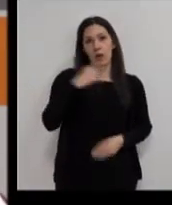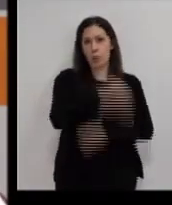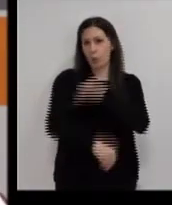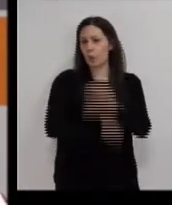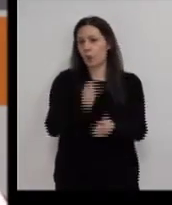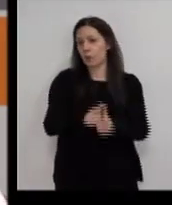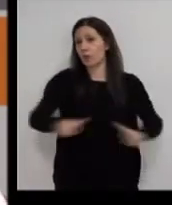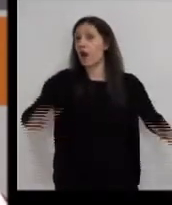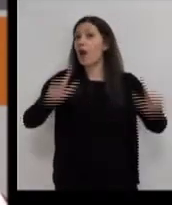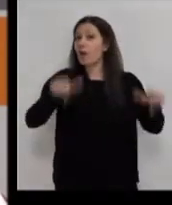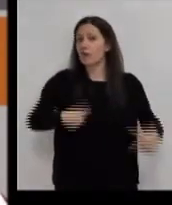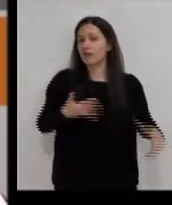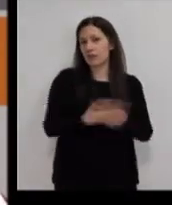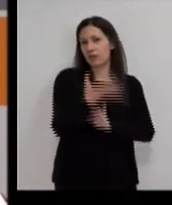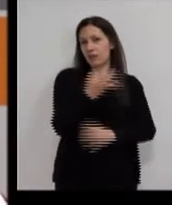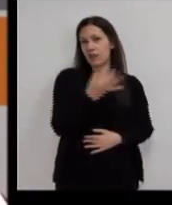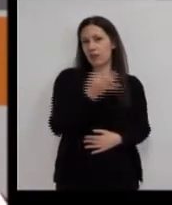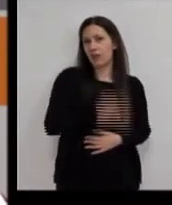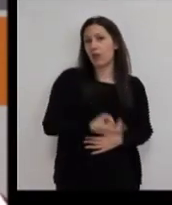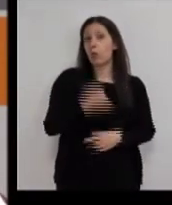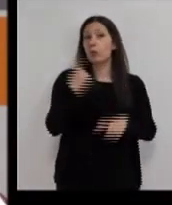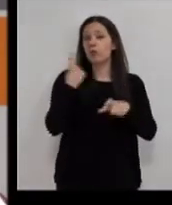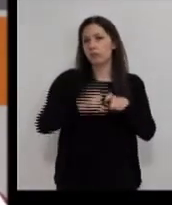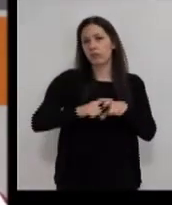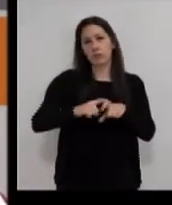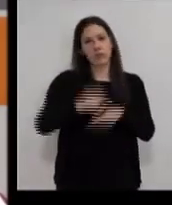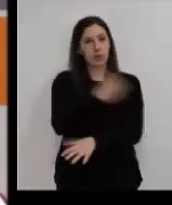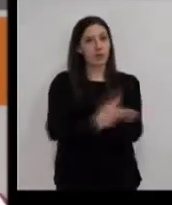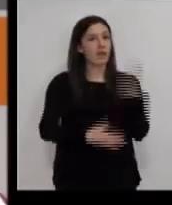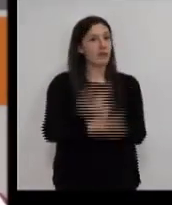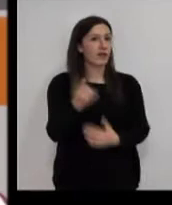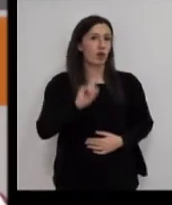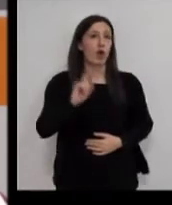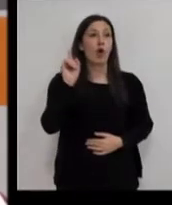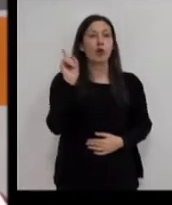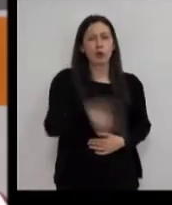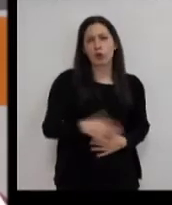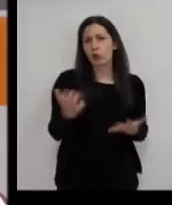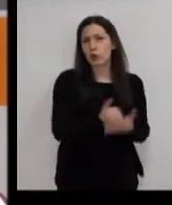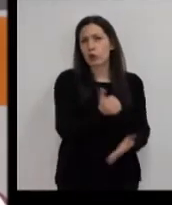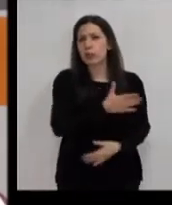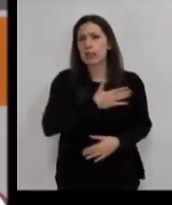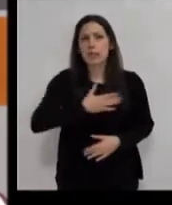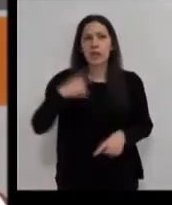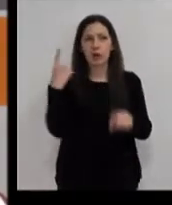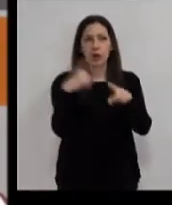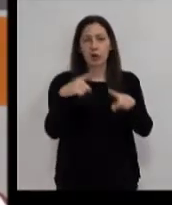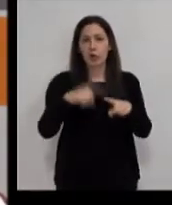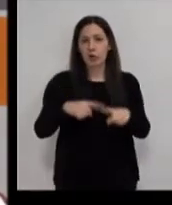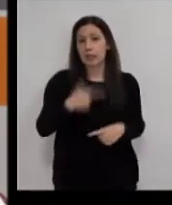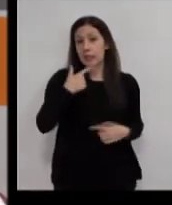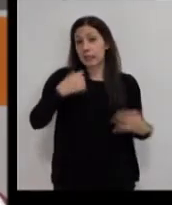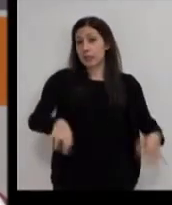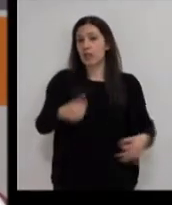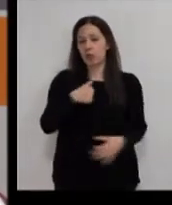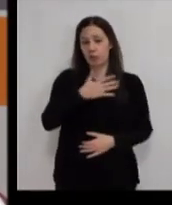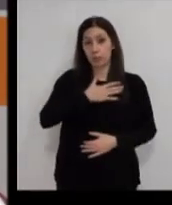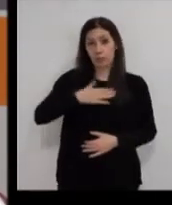hecho con lectura fácil es la que más se está utilizando, lo cual refleja que no solamente una determinada discapacidad, sino todo el mundo